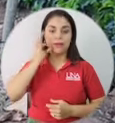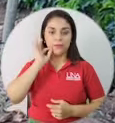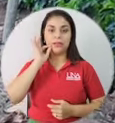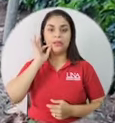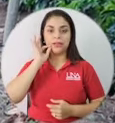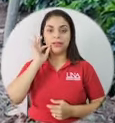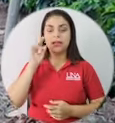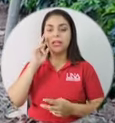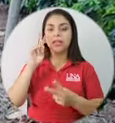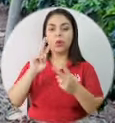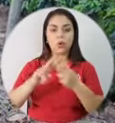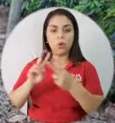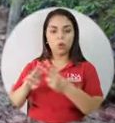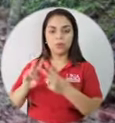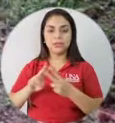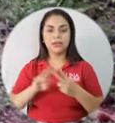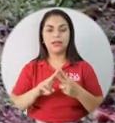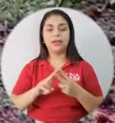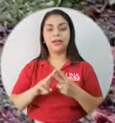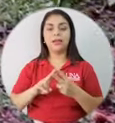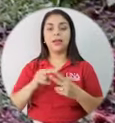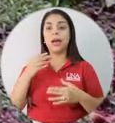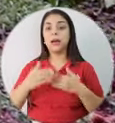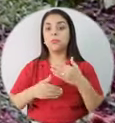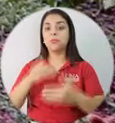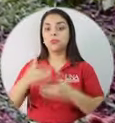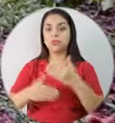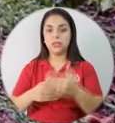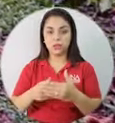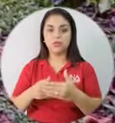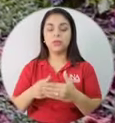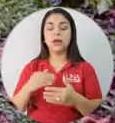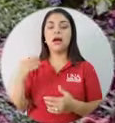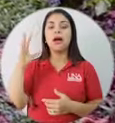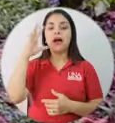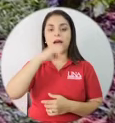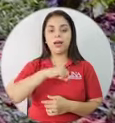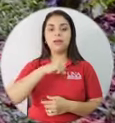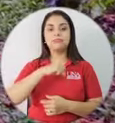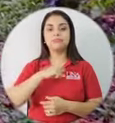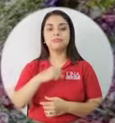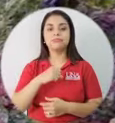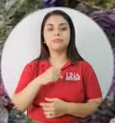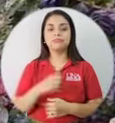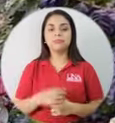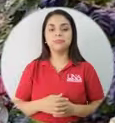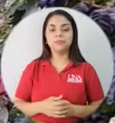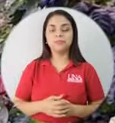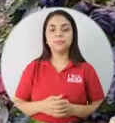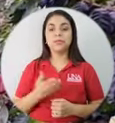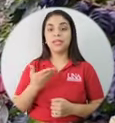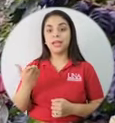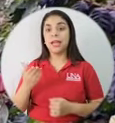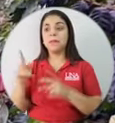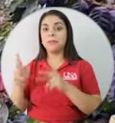que es el café y conocer y en el proceso darnos